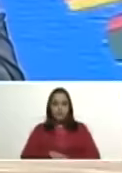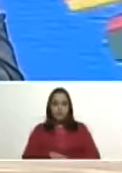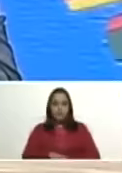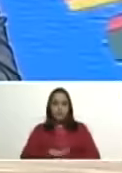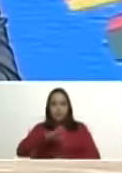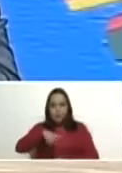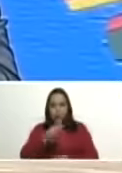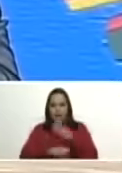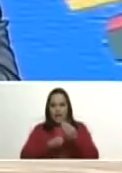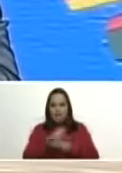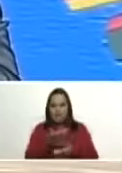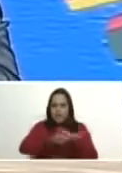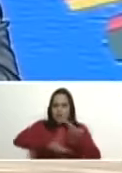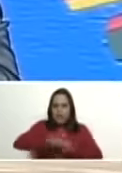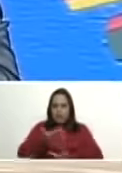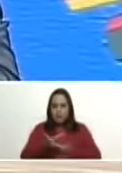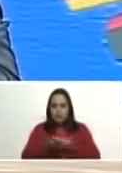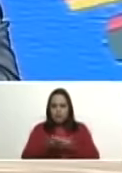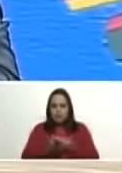pudiéramos hacer un intercambio